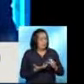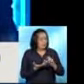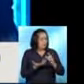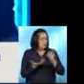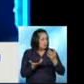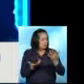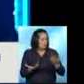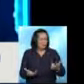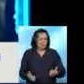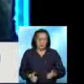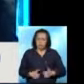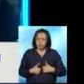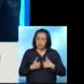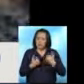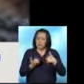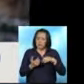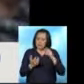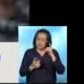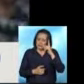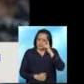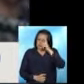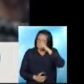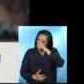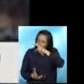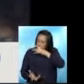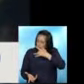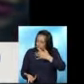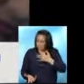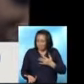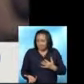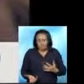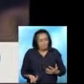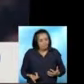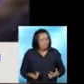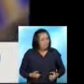después. Ay, qué vida tan oscura,